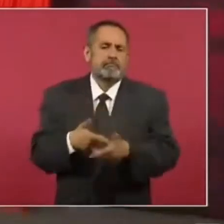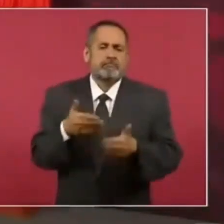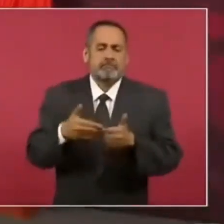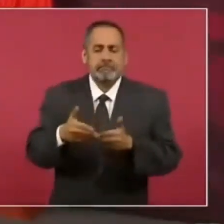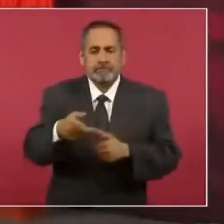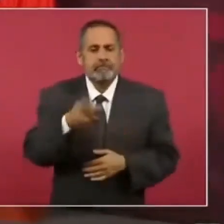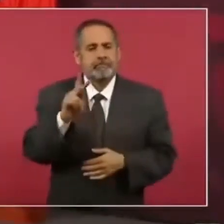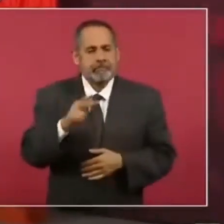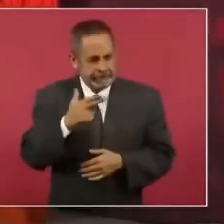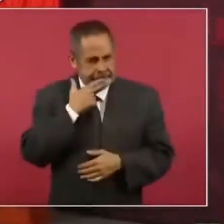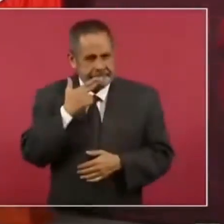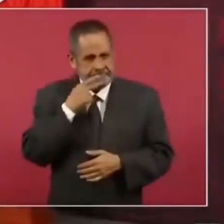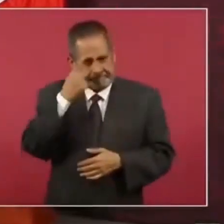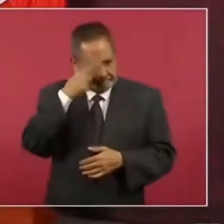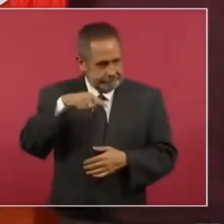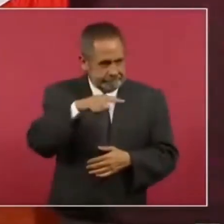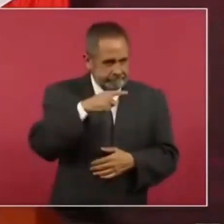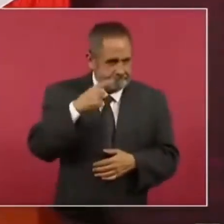pero sirve mucho,